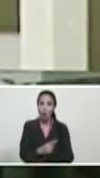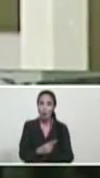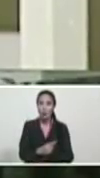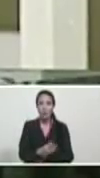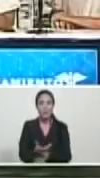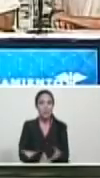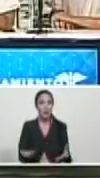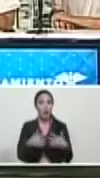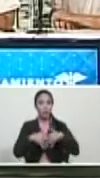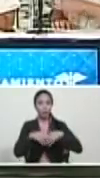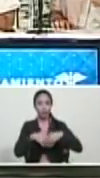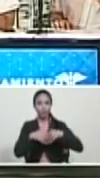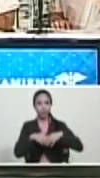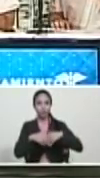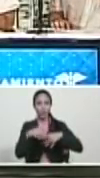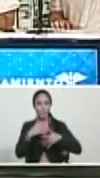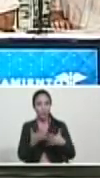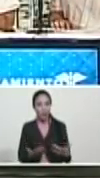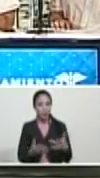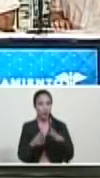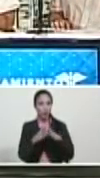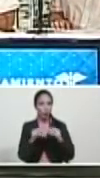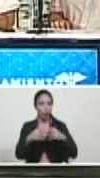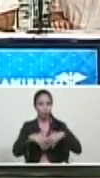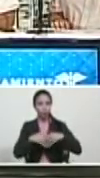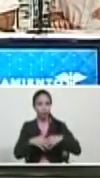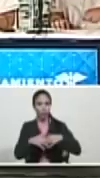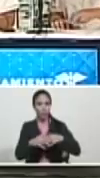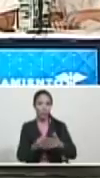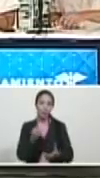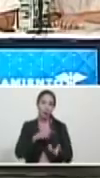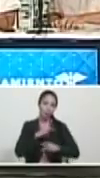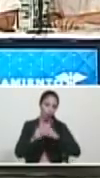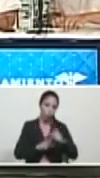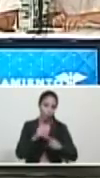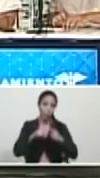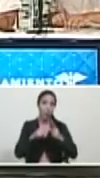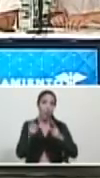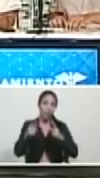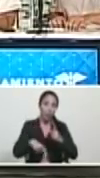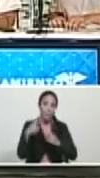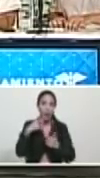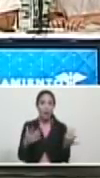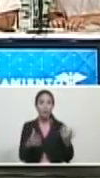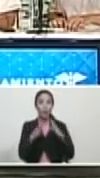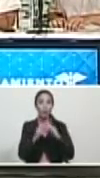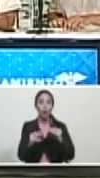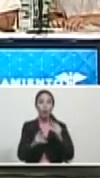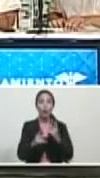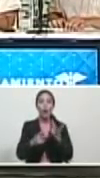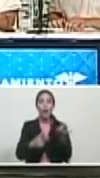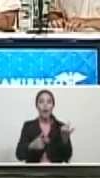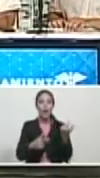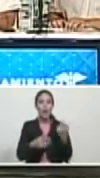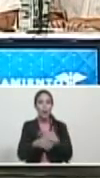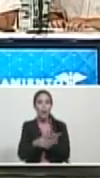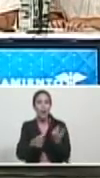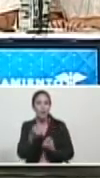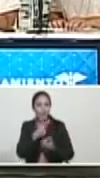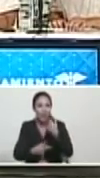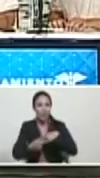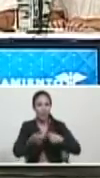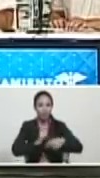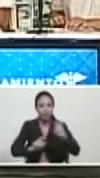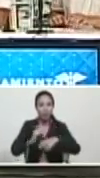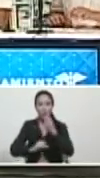instalar una mesa de precios de productos farmacéuticos con todas las industrias privadas y públicas del